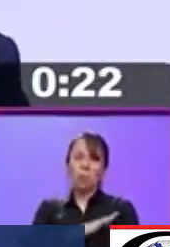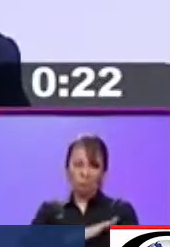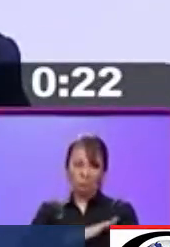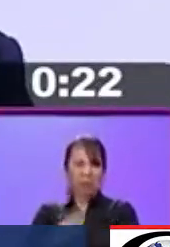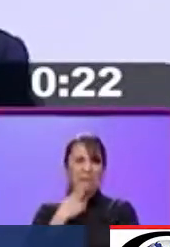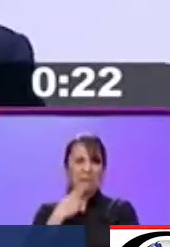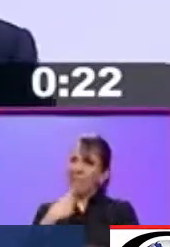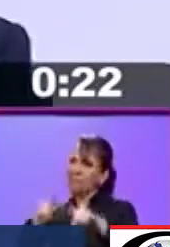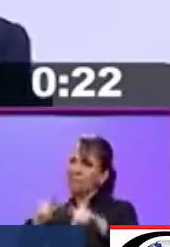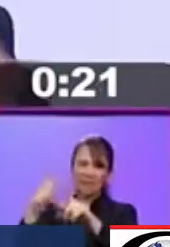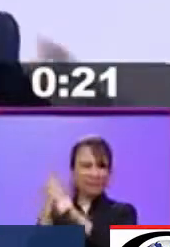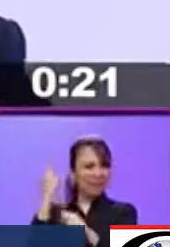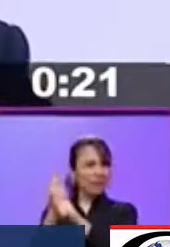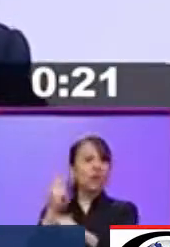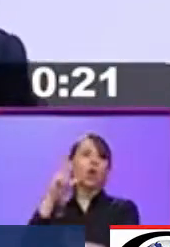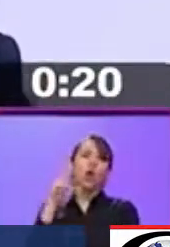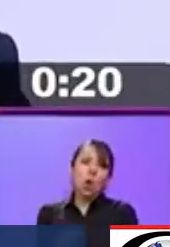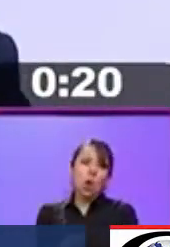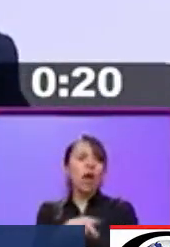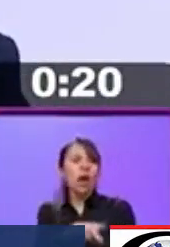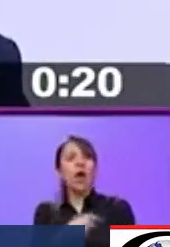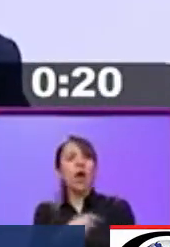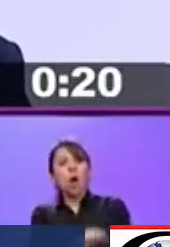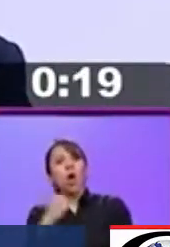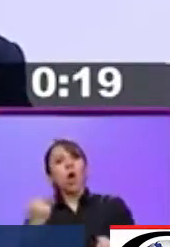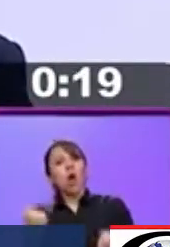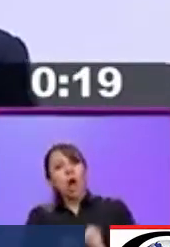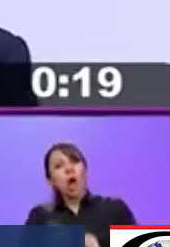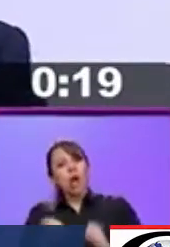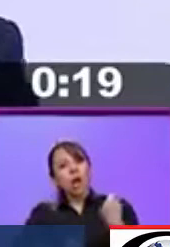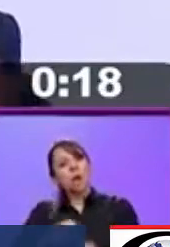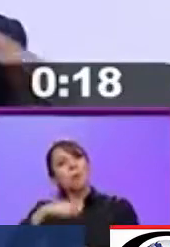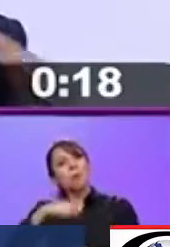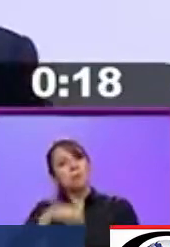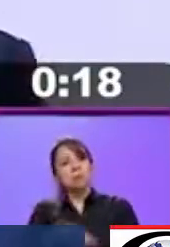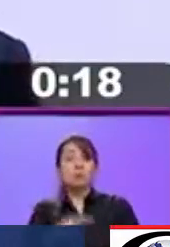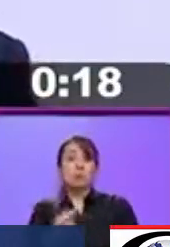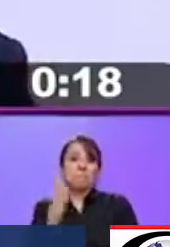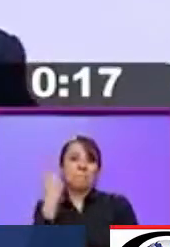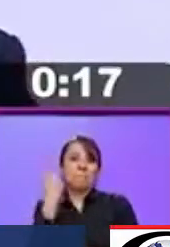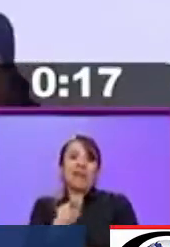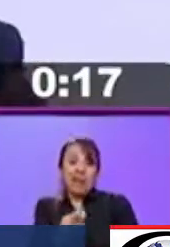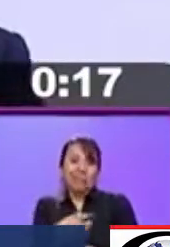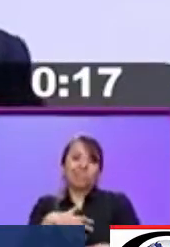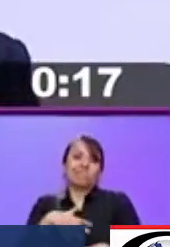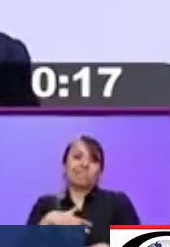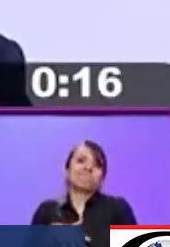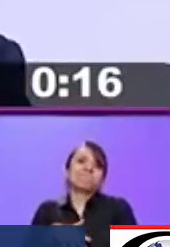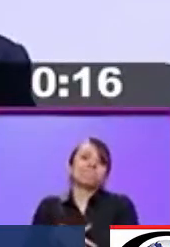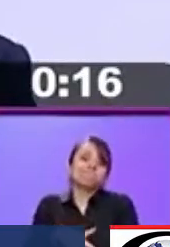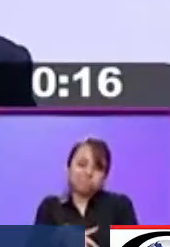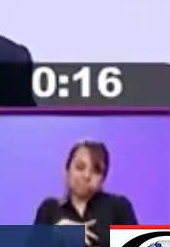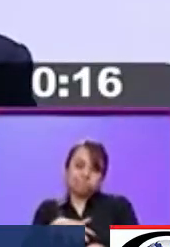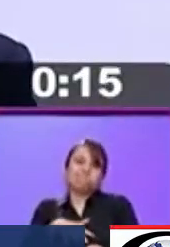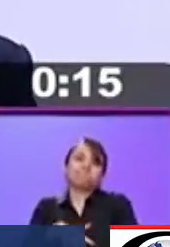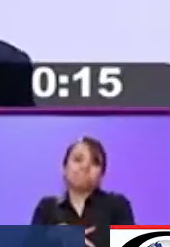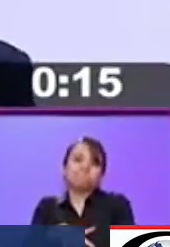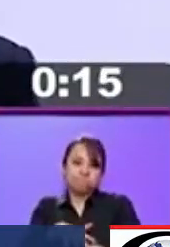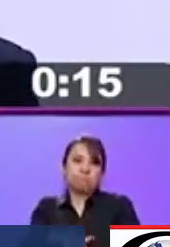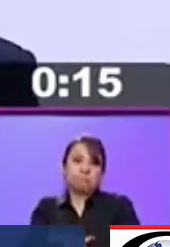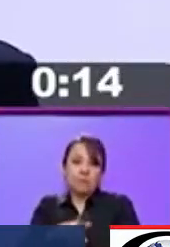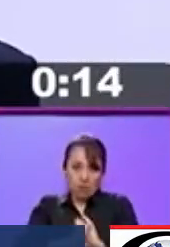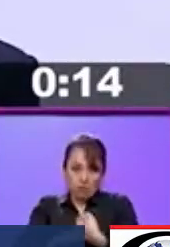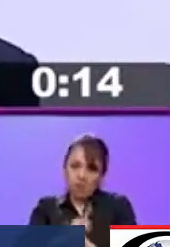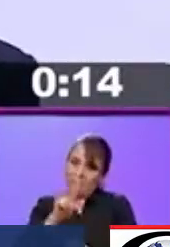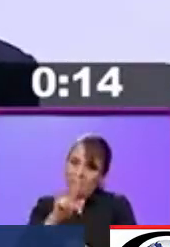hemos sacado adelante, quiero mucho a mi Estado, la verdad lo entiendo, lo conozco y lo quiero sacar adelante, ¿no? Óscar González